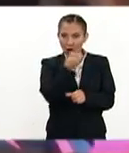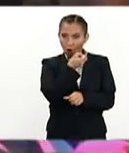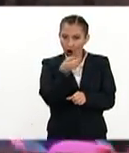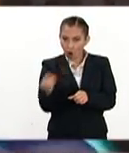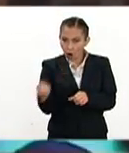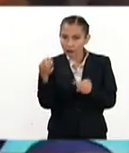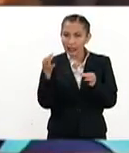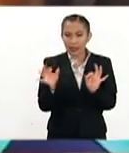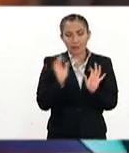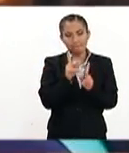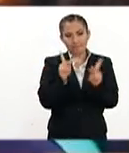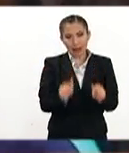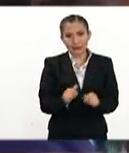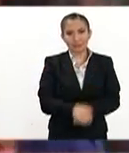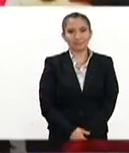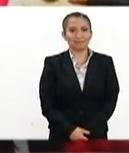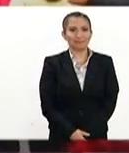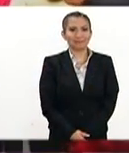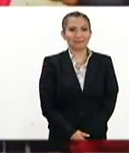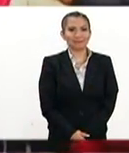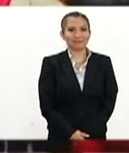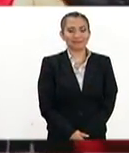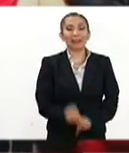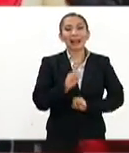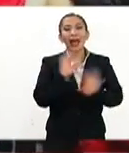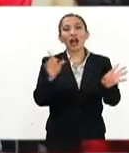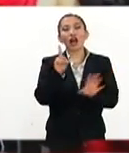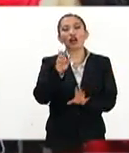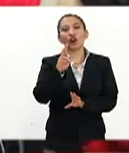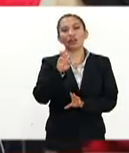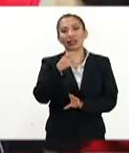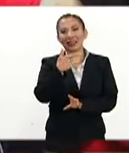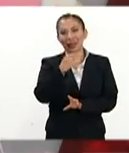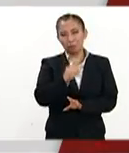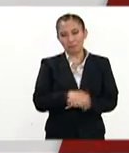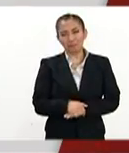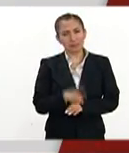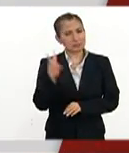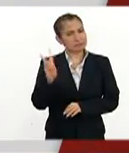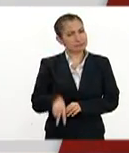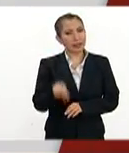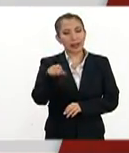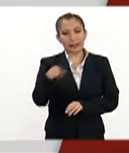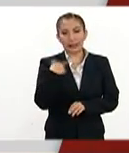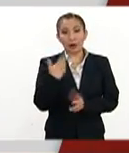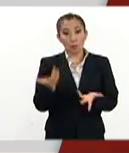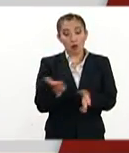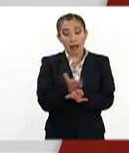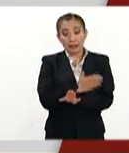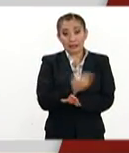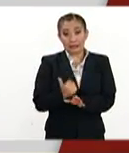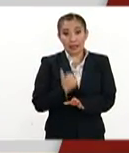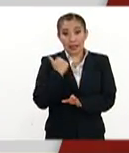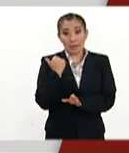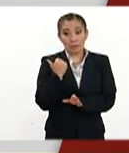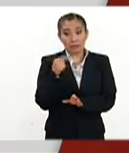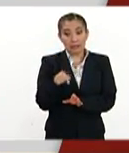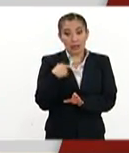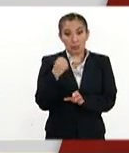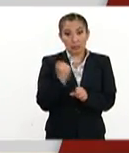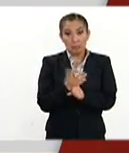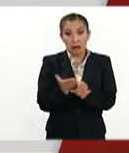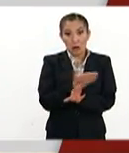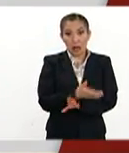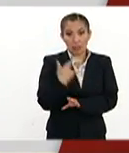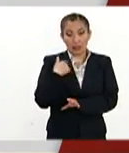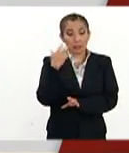y pacífica que se pueda, Pati. Así es, Rodrigo, pues sin duda alguna, prevenir este primer día de regreso a